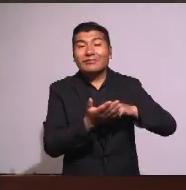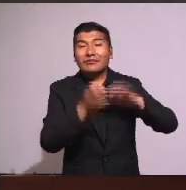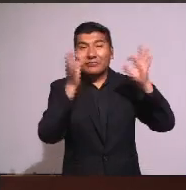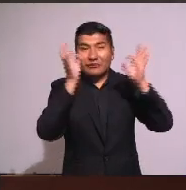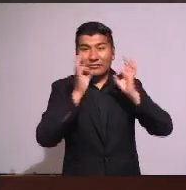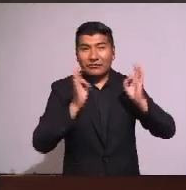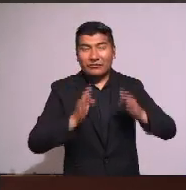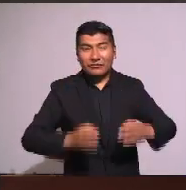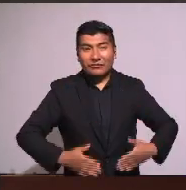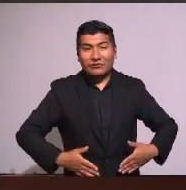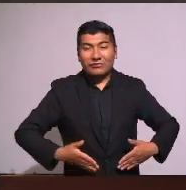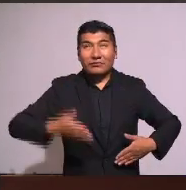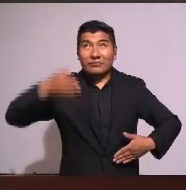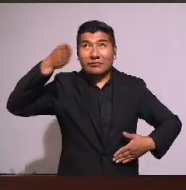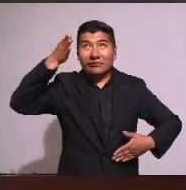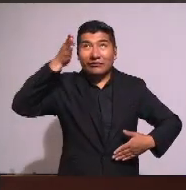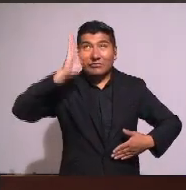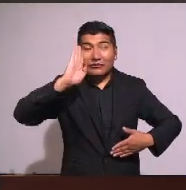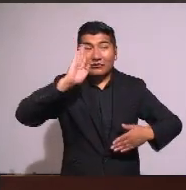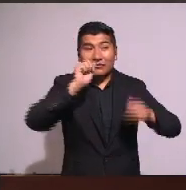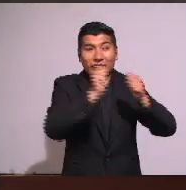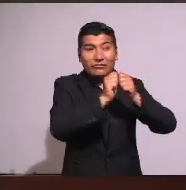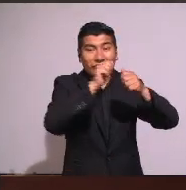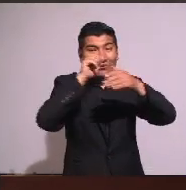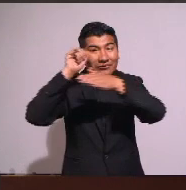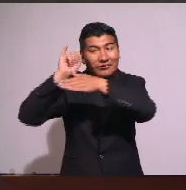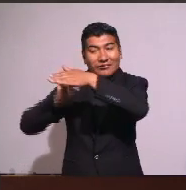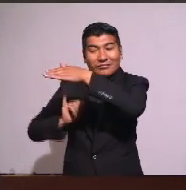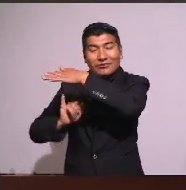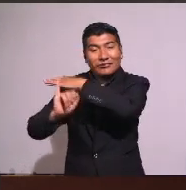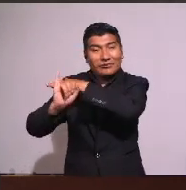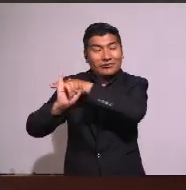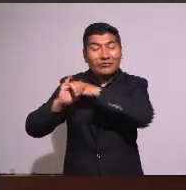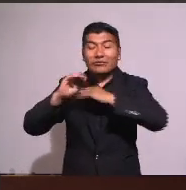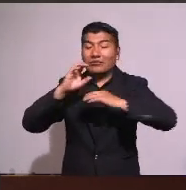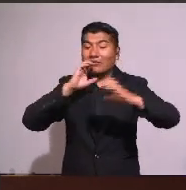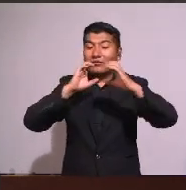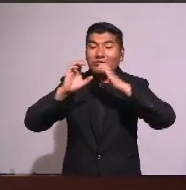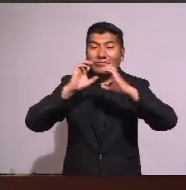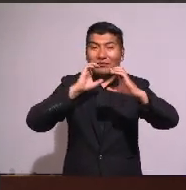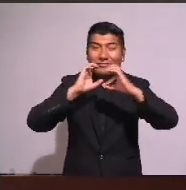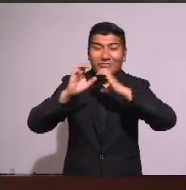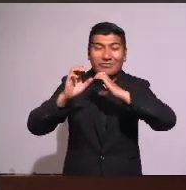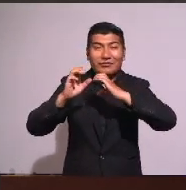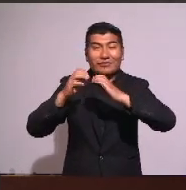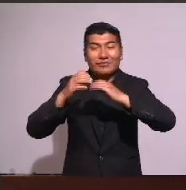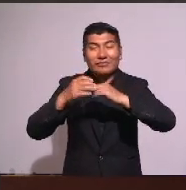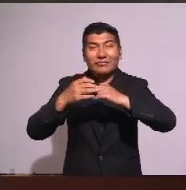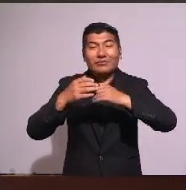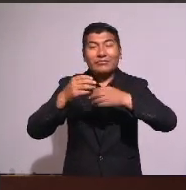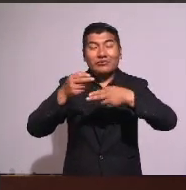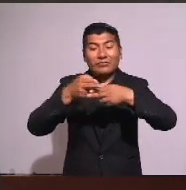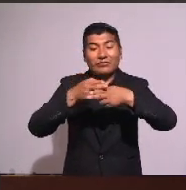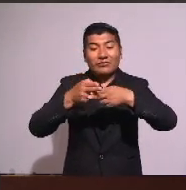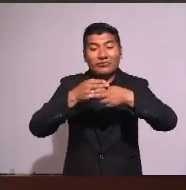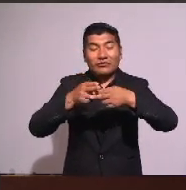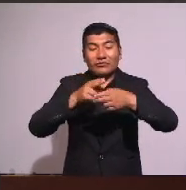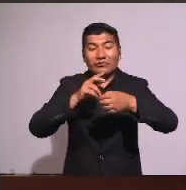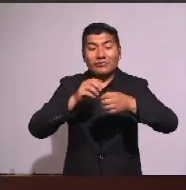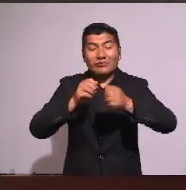Dios, por medio de Isaías, comunica su cercanía, su